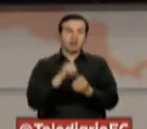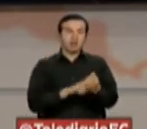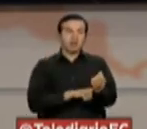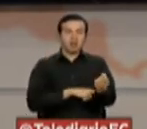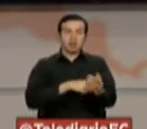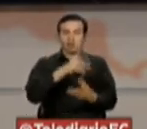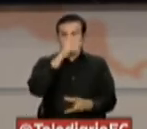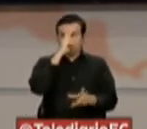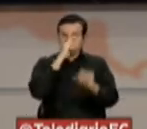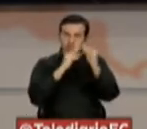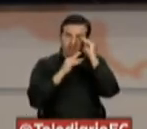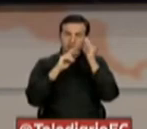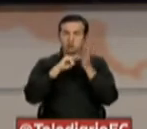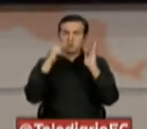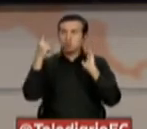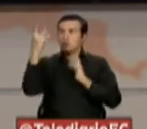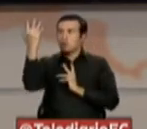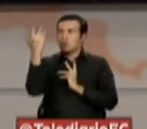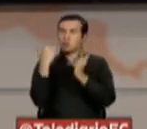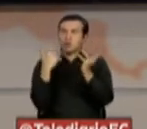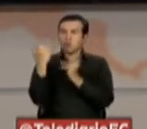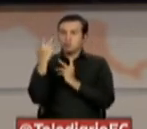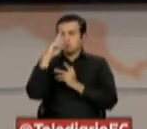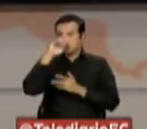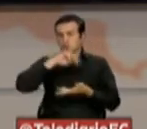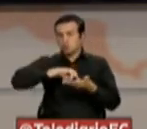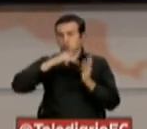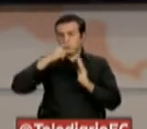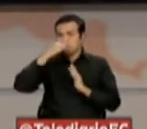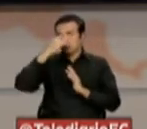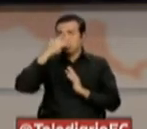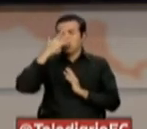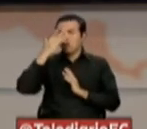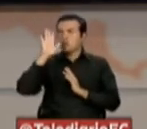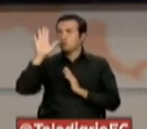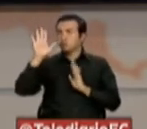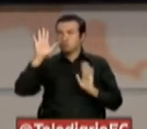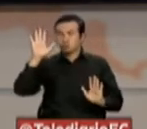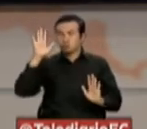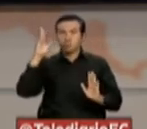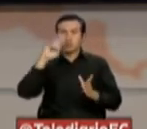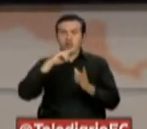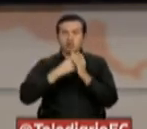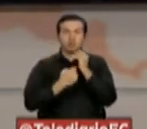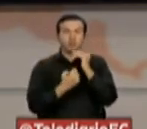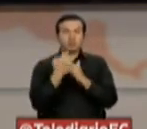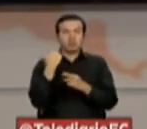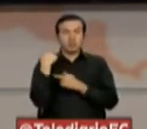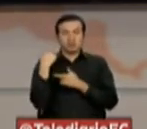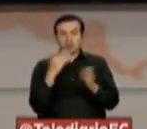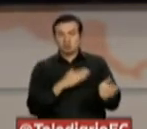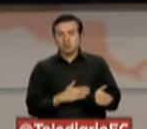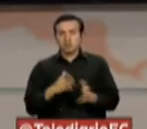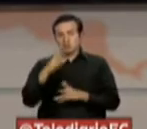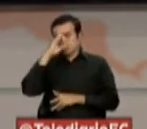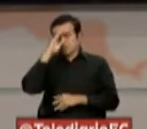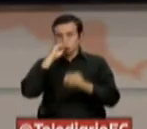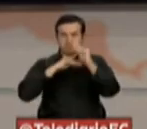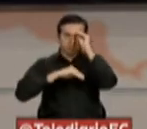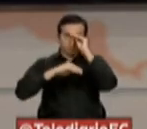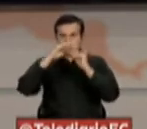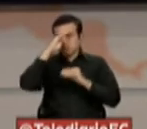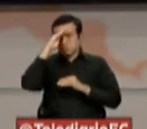tema de transferencia de tecnología. Este involucramiento de estas nuevas competencias, temas de conocimientos